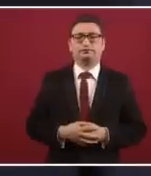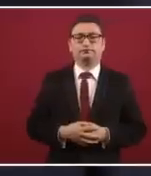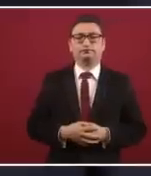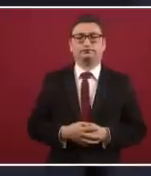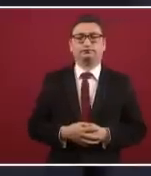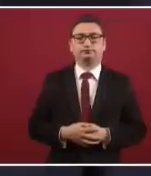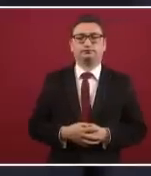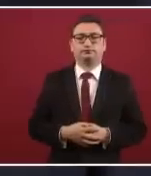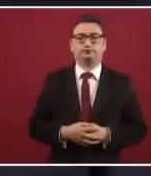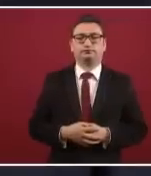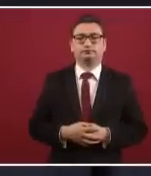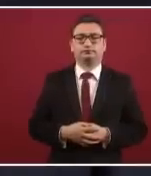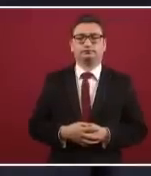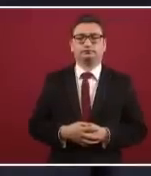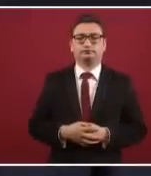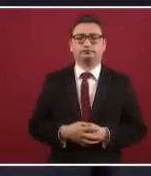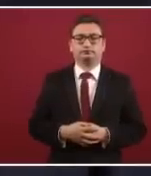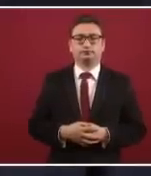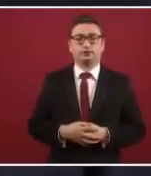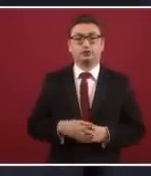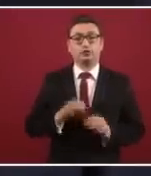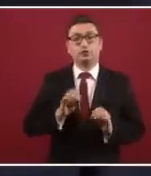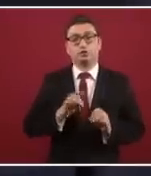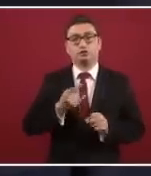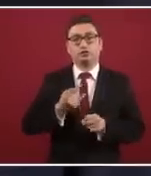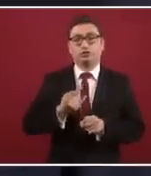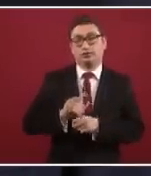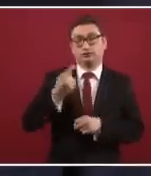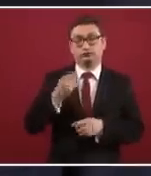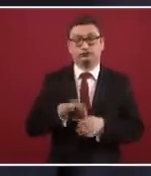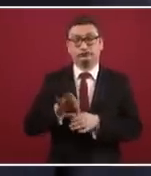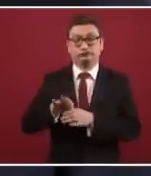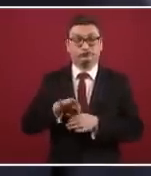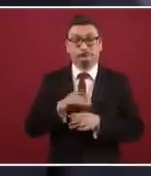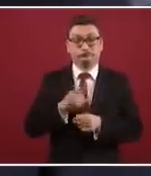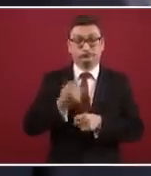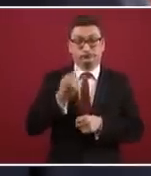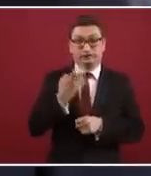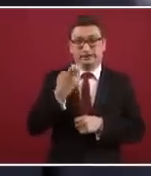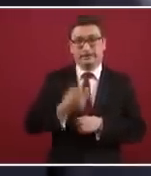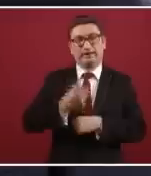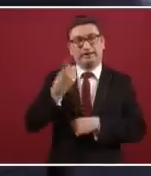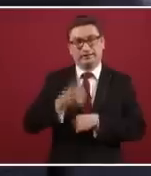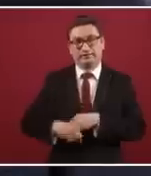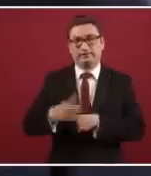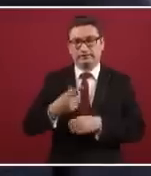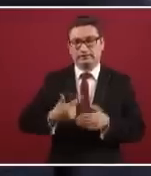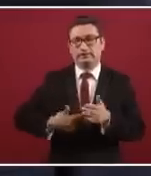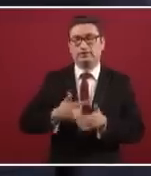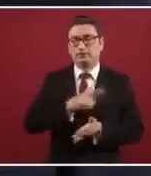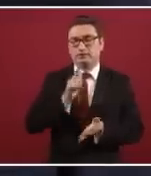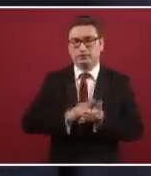y el fraude electoral son delitos graves,